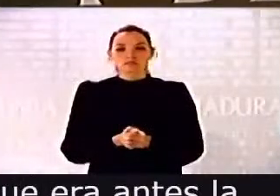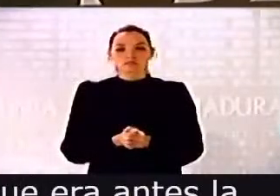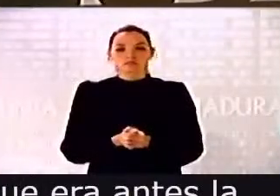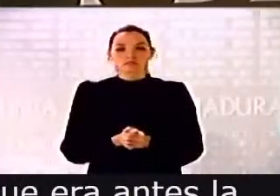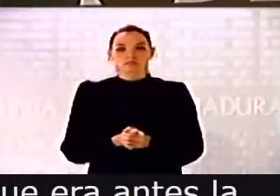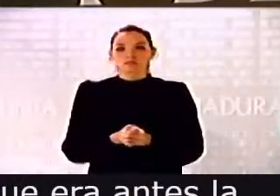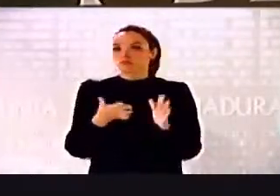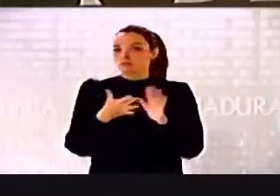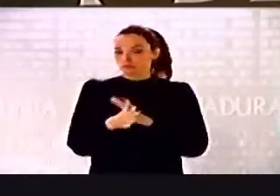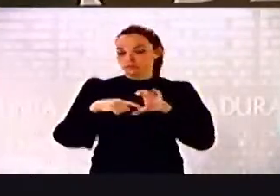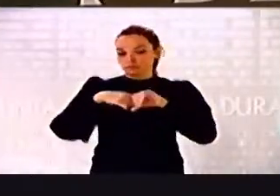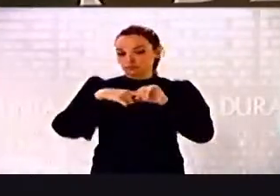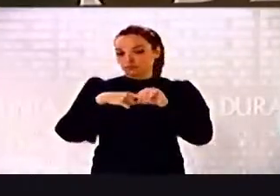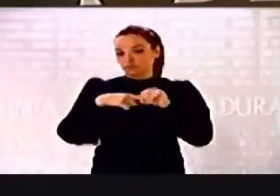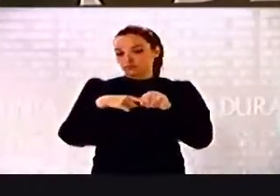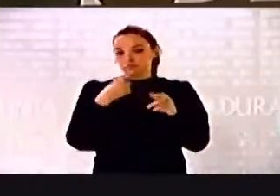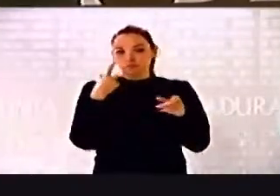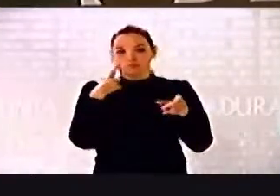decir, aforos